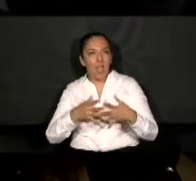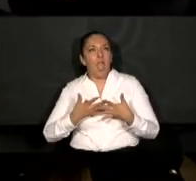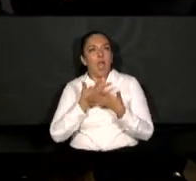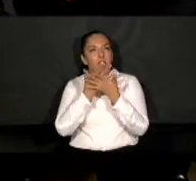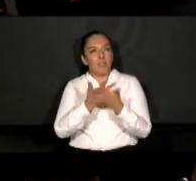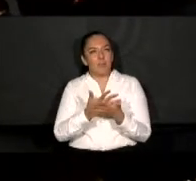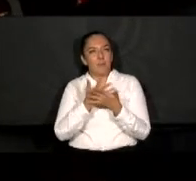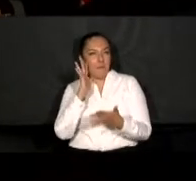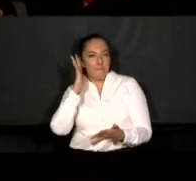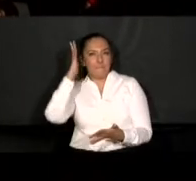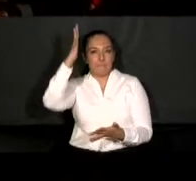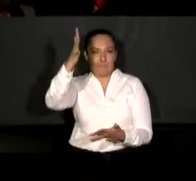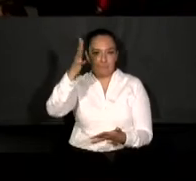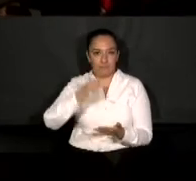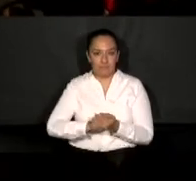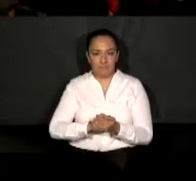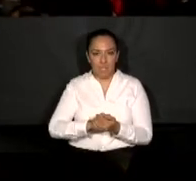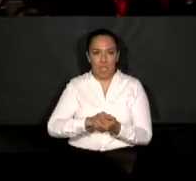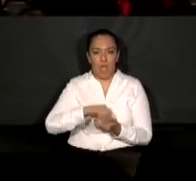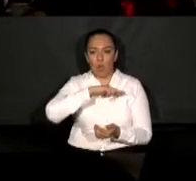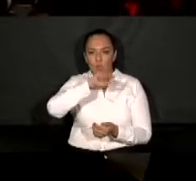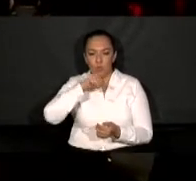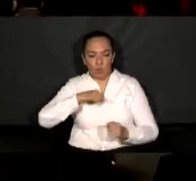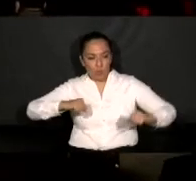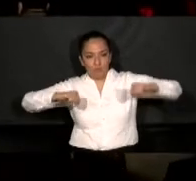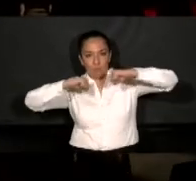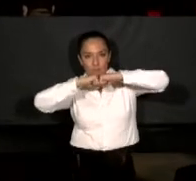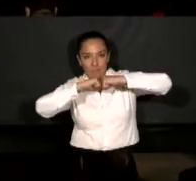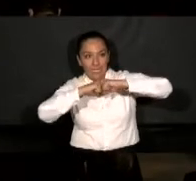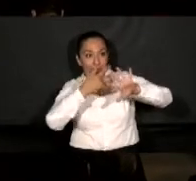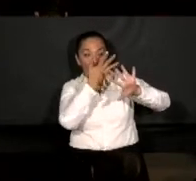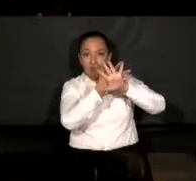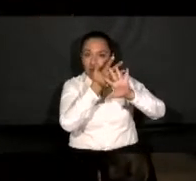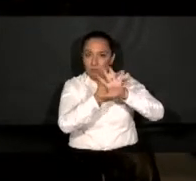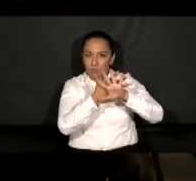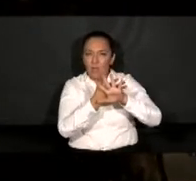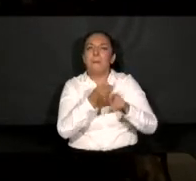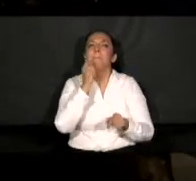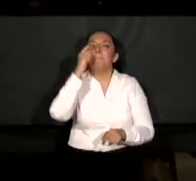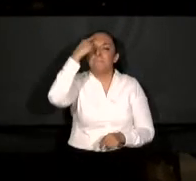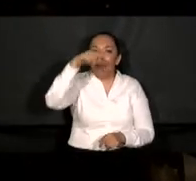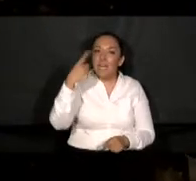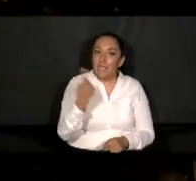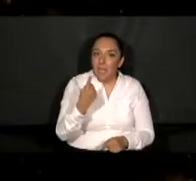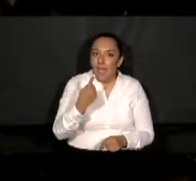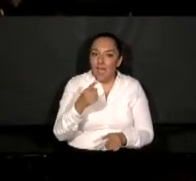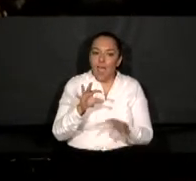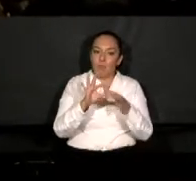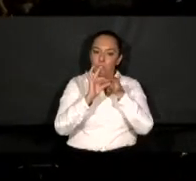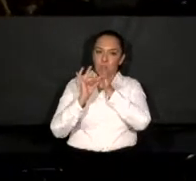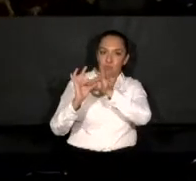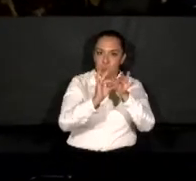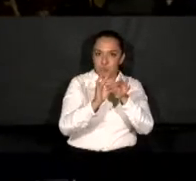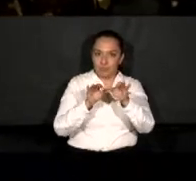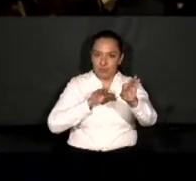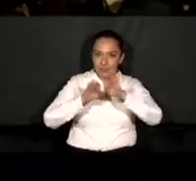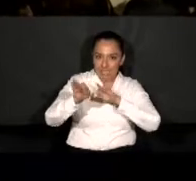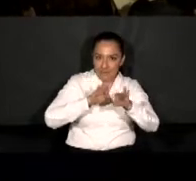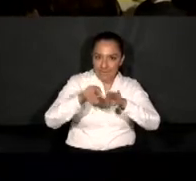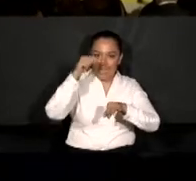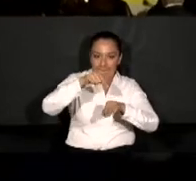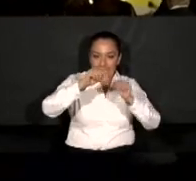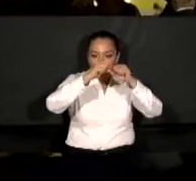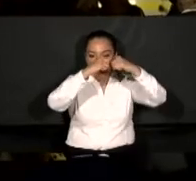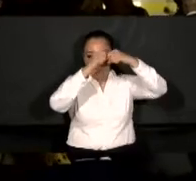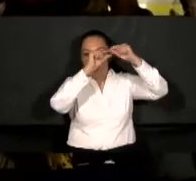esperanza. La vecindad con Estados Unidos nos debe servir para trabajar de manera conjunta en la zona fronteriza,